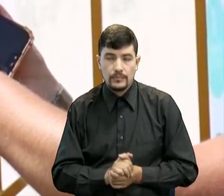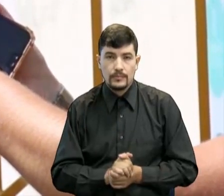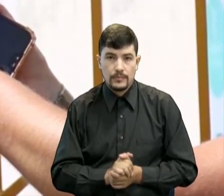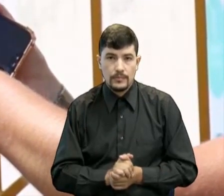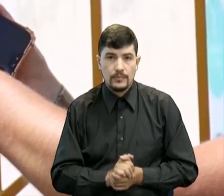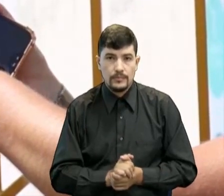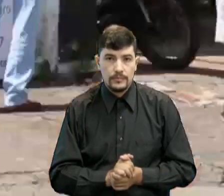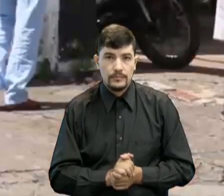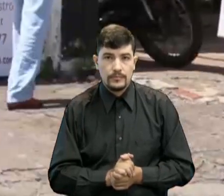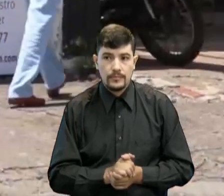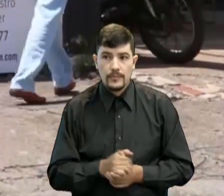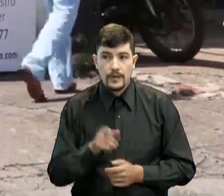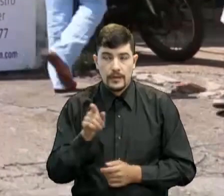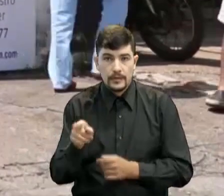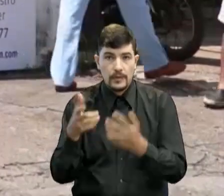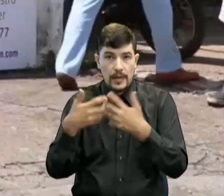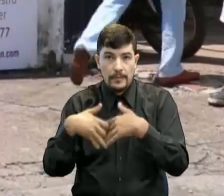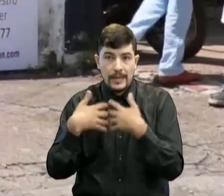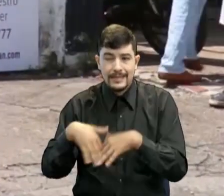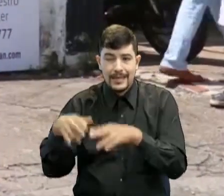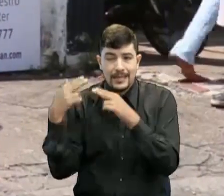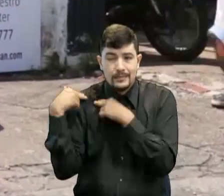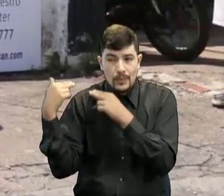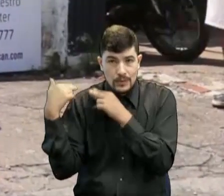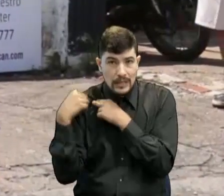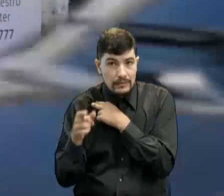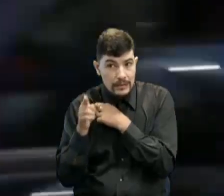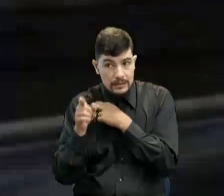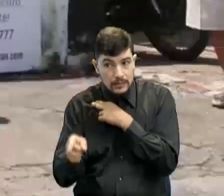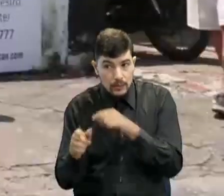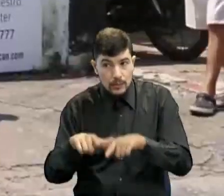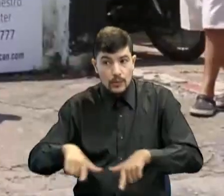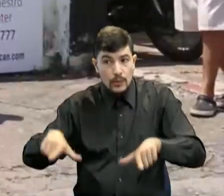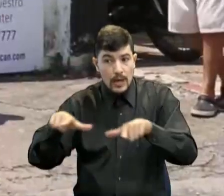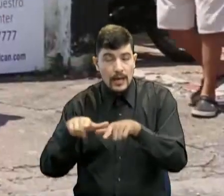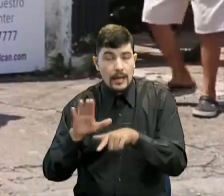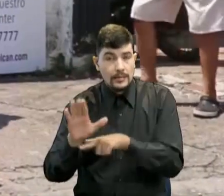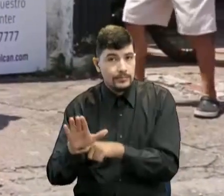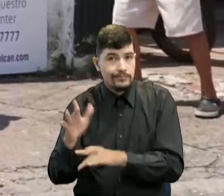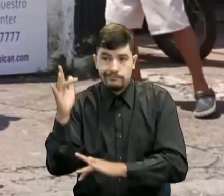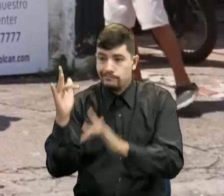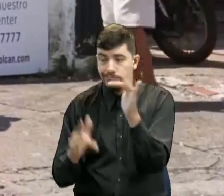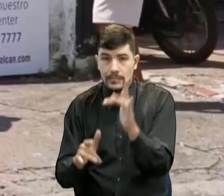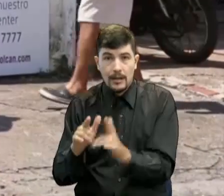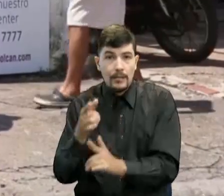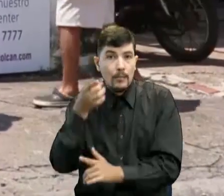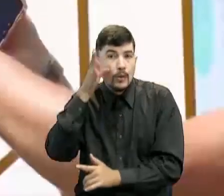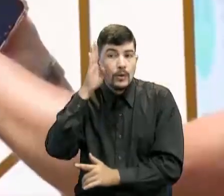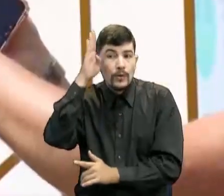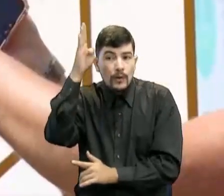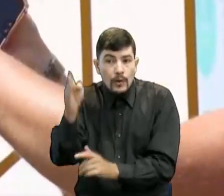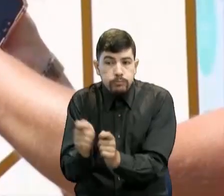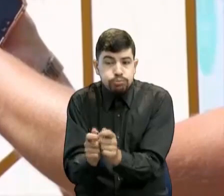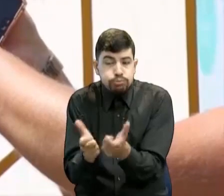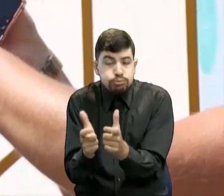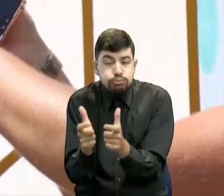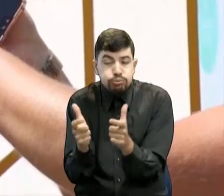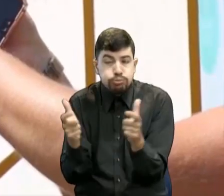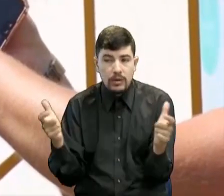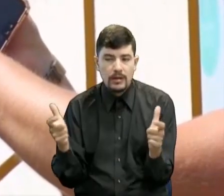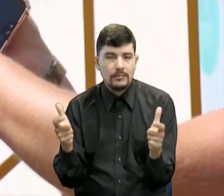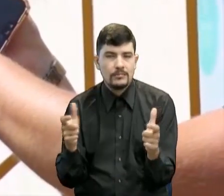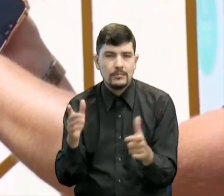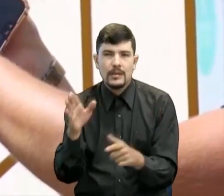en Barranca Bermeja. No vamos a permitir que sigan colocando laboratorios únicamente para